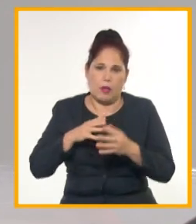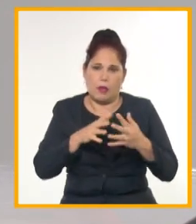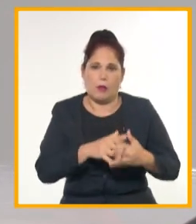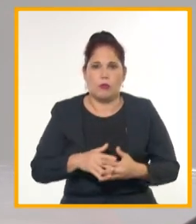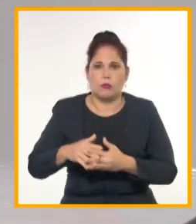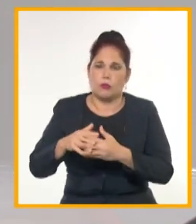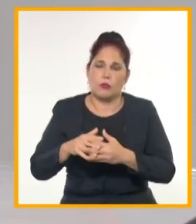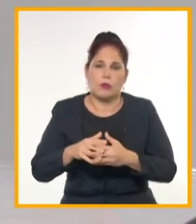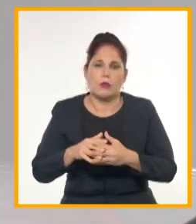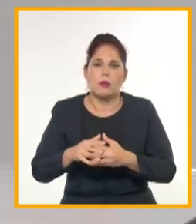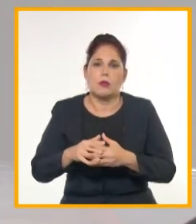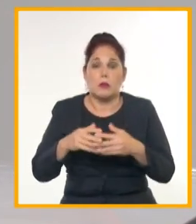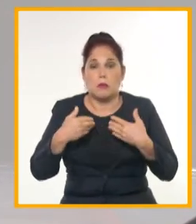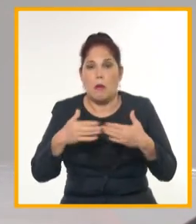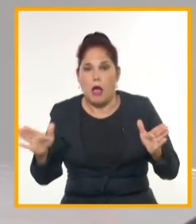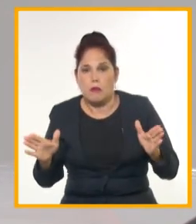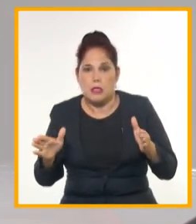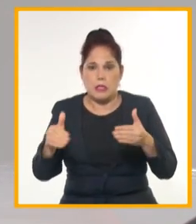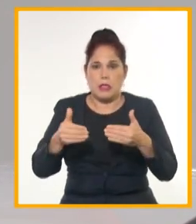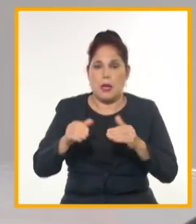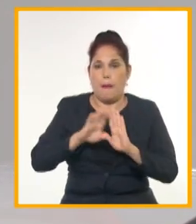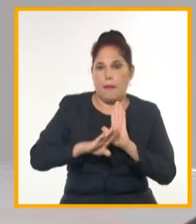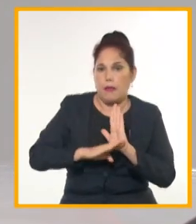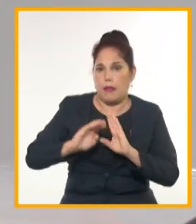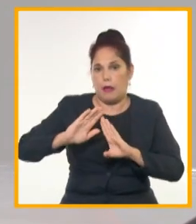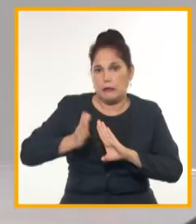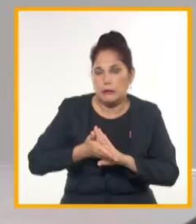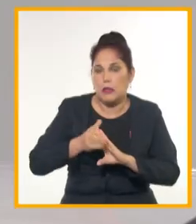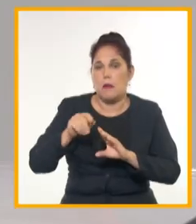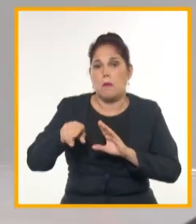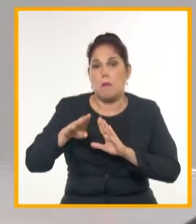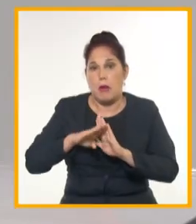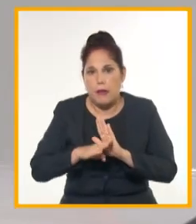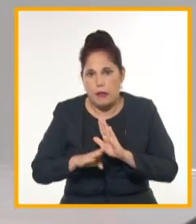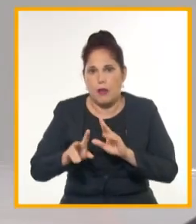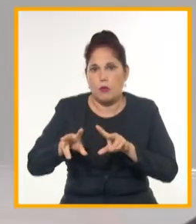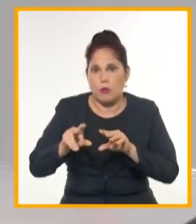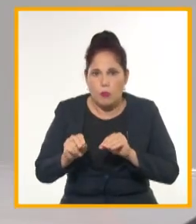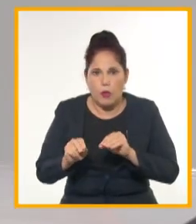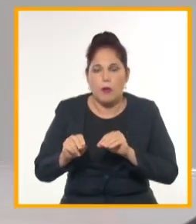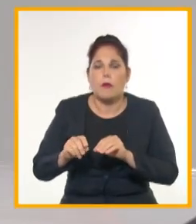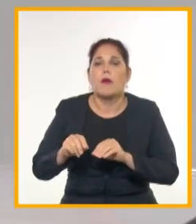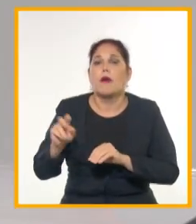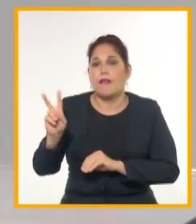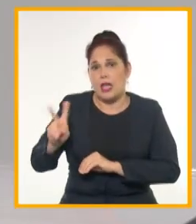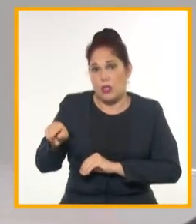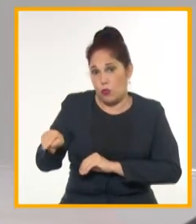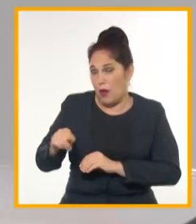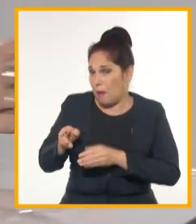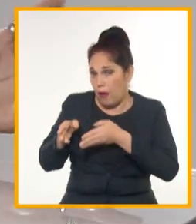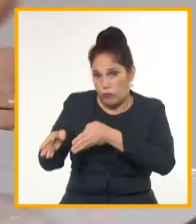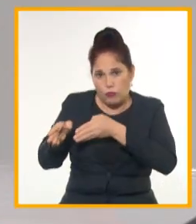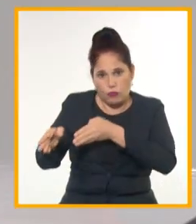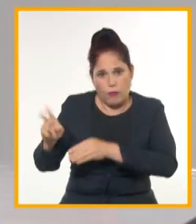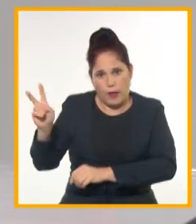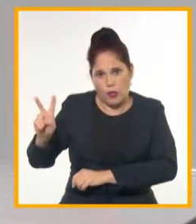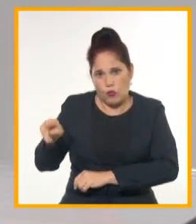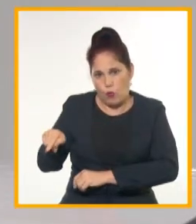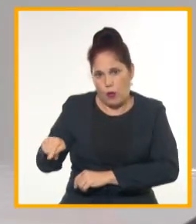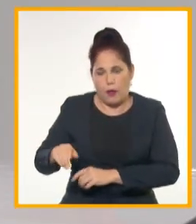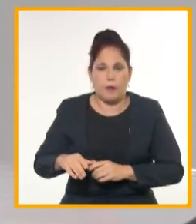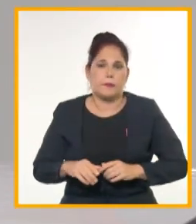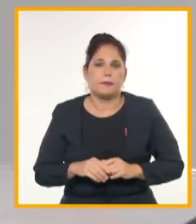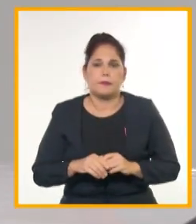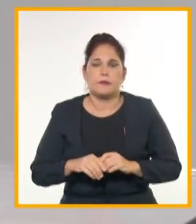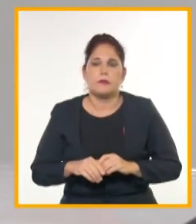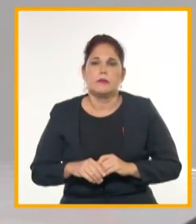un abre y cierre, un vaivén de las medidas punitivas contra PDVSA y las fisuras que Joe Biden dejó abiertas en